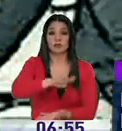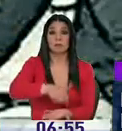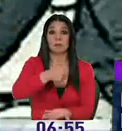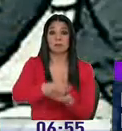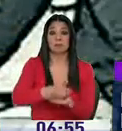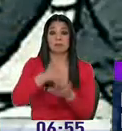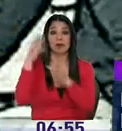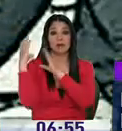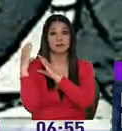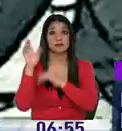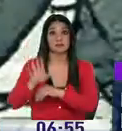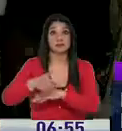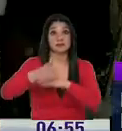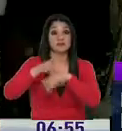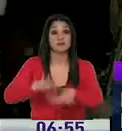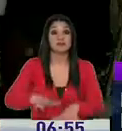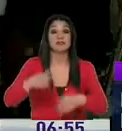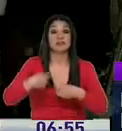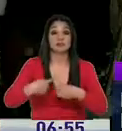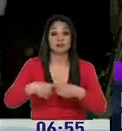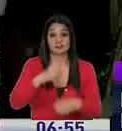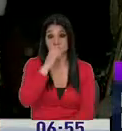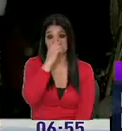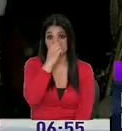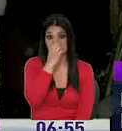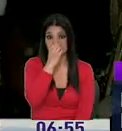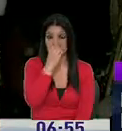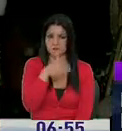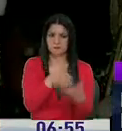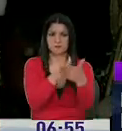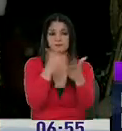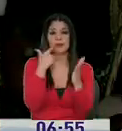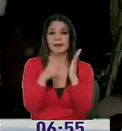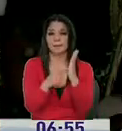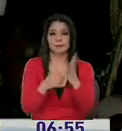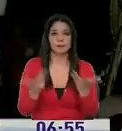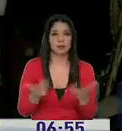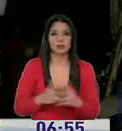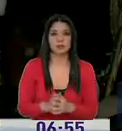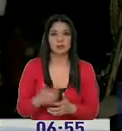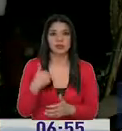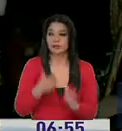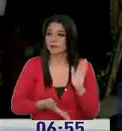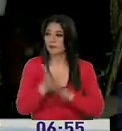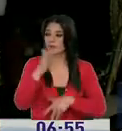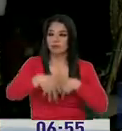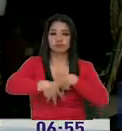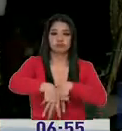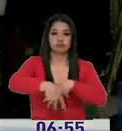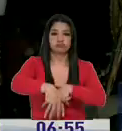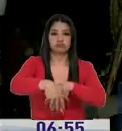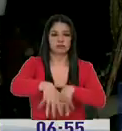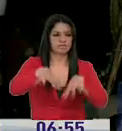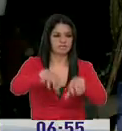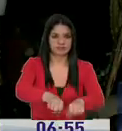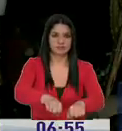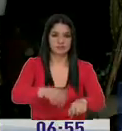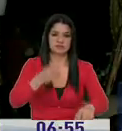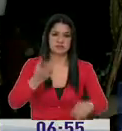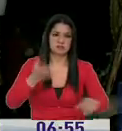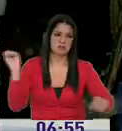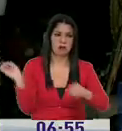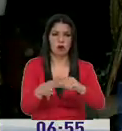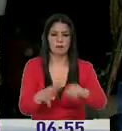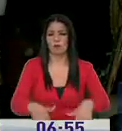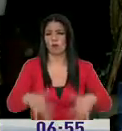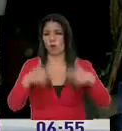y en las calles de quito nos reprimieron ya le digo por ejemplo cuando salíamos a las calles o nos tiraban bombas